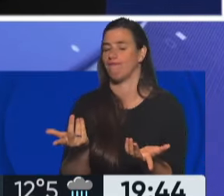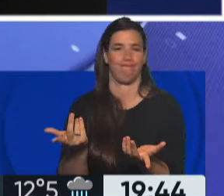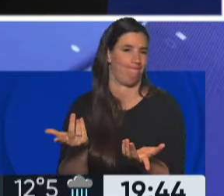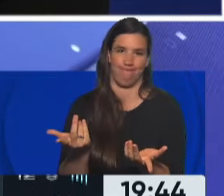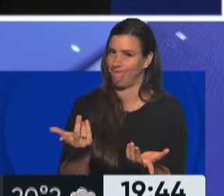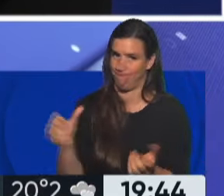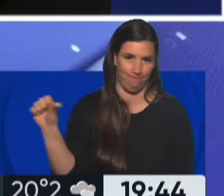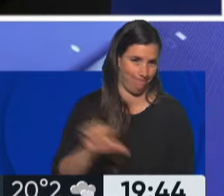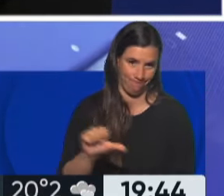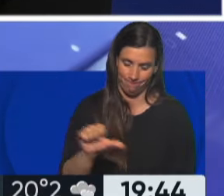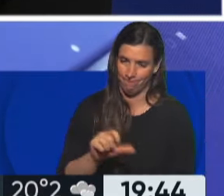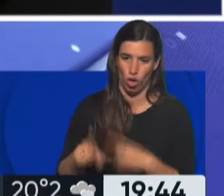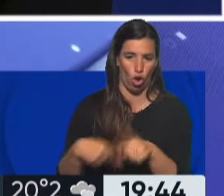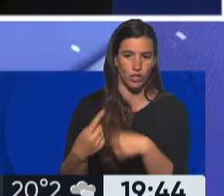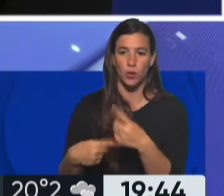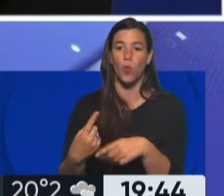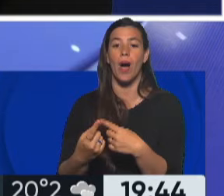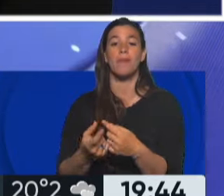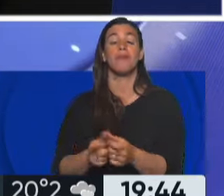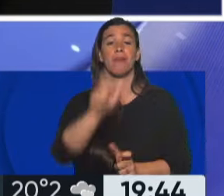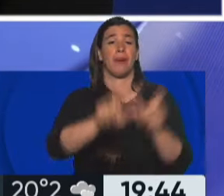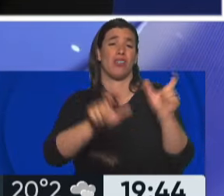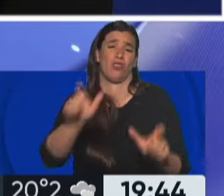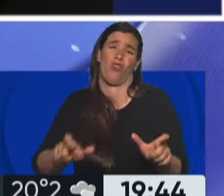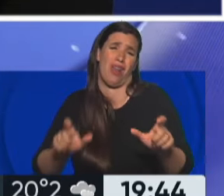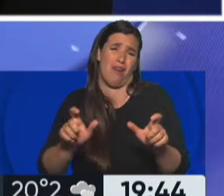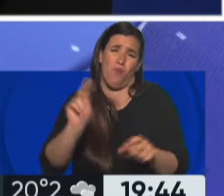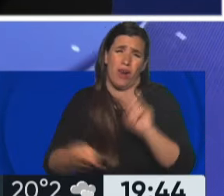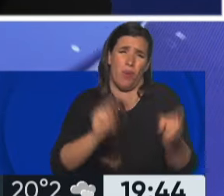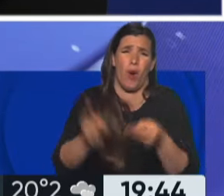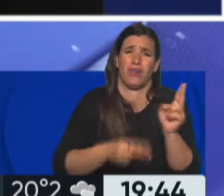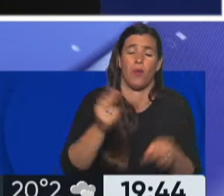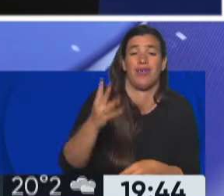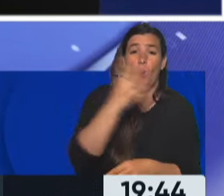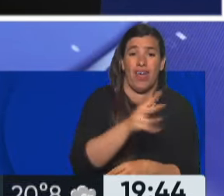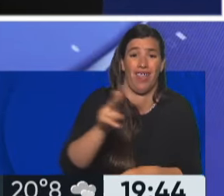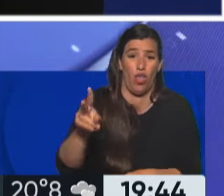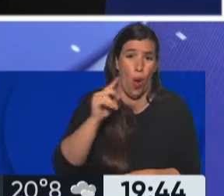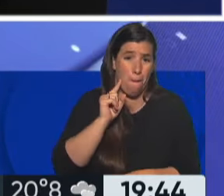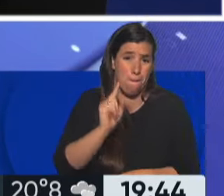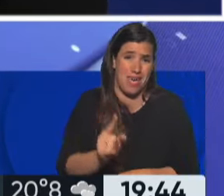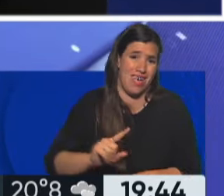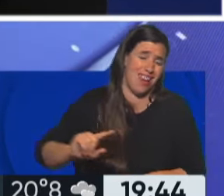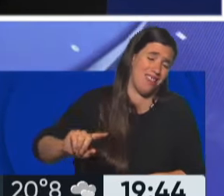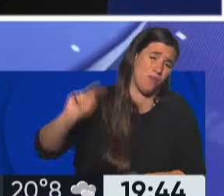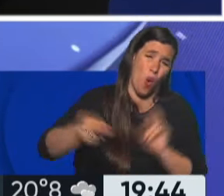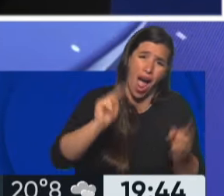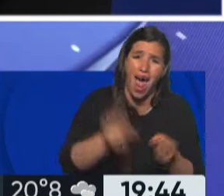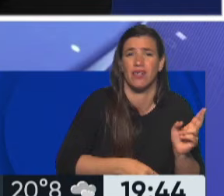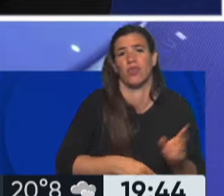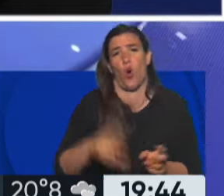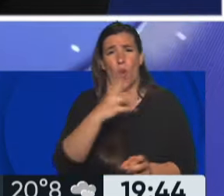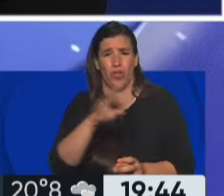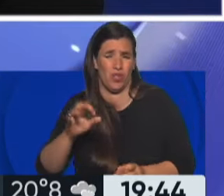Recordemos también, además de la cantidad de muertos, que siempre lo recordamos, más de 42.000 en la Franja de Gaza, más de 2.400 en Líbano, y